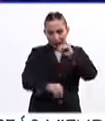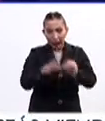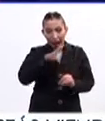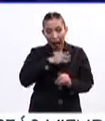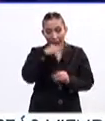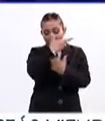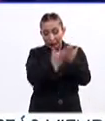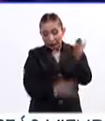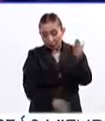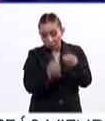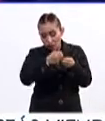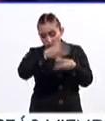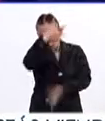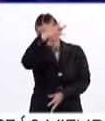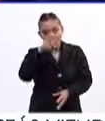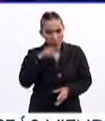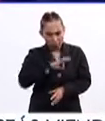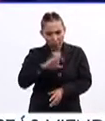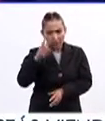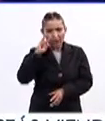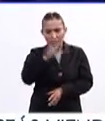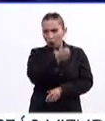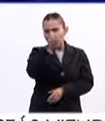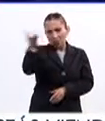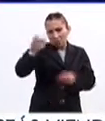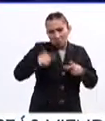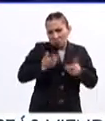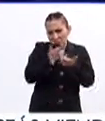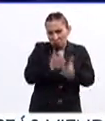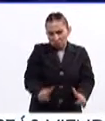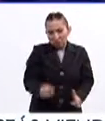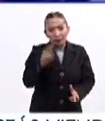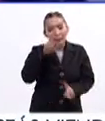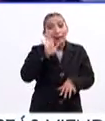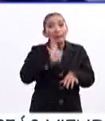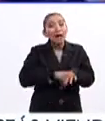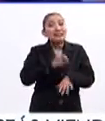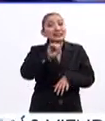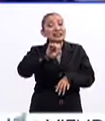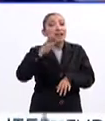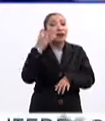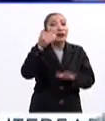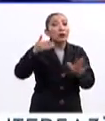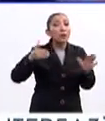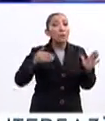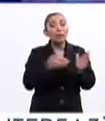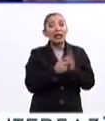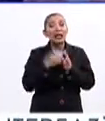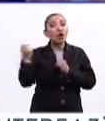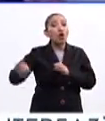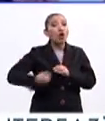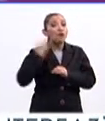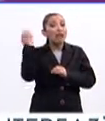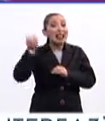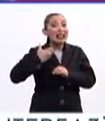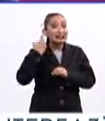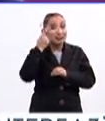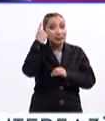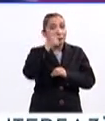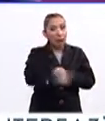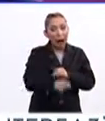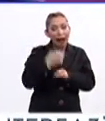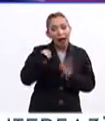tenemos registradas y se pueden consultar por cualquier persona más de 64,000 ponencias